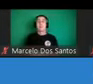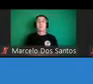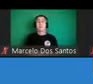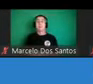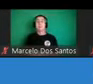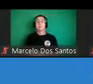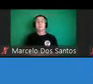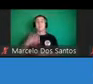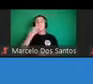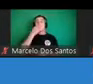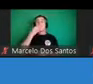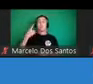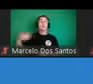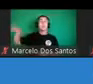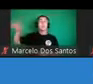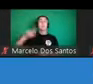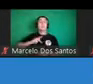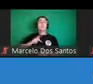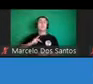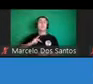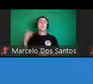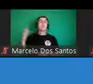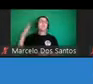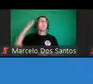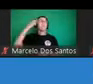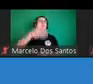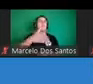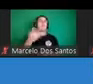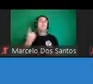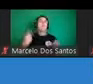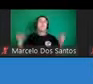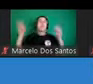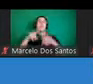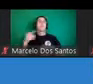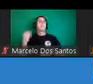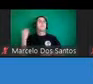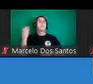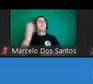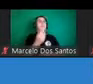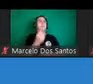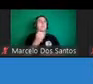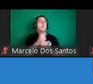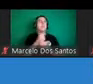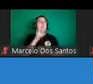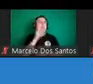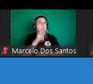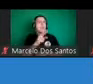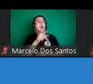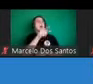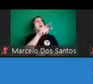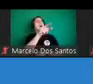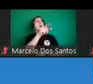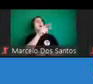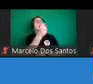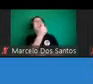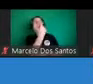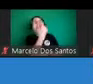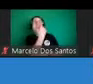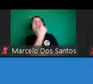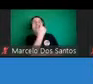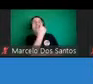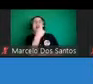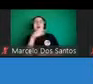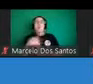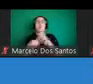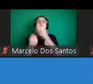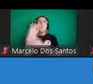mundo laboral y encuentra una organización, una explicación de lo que voy a ir haciendo, de cómo cambió